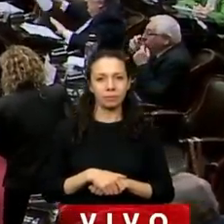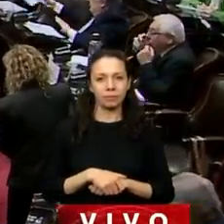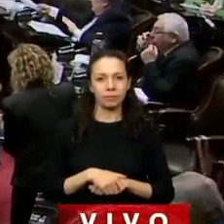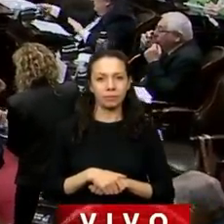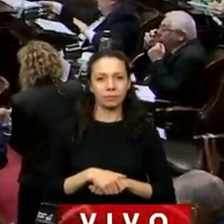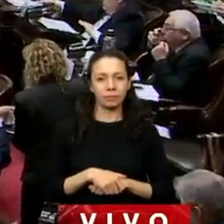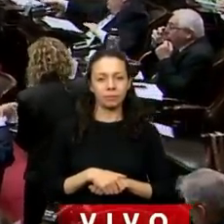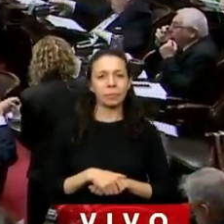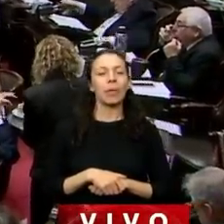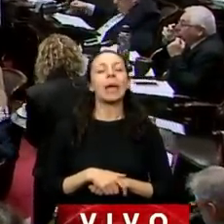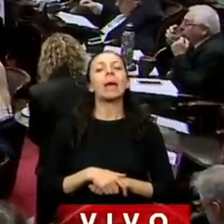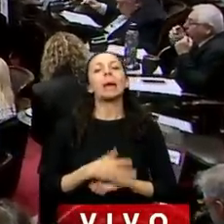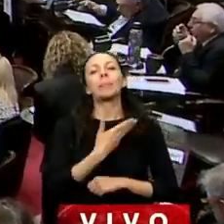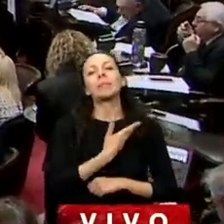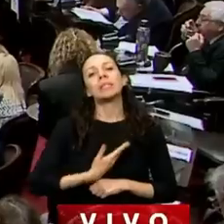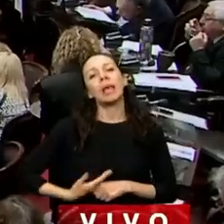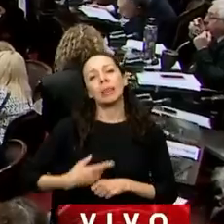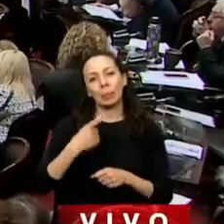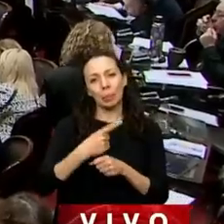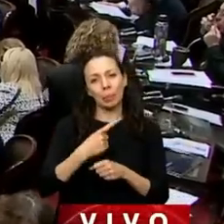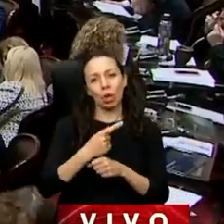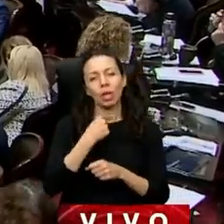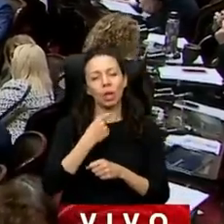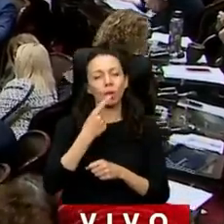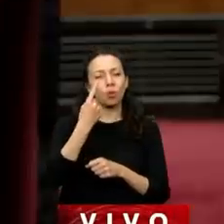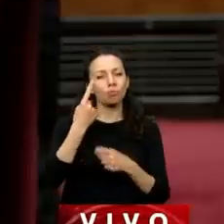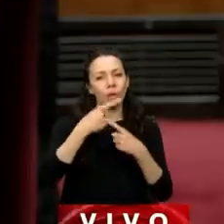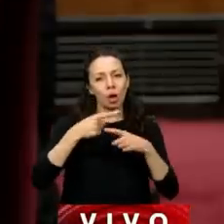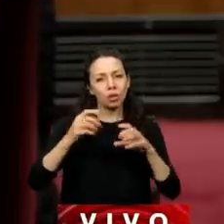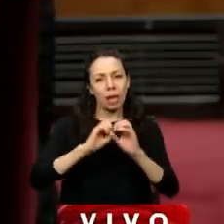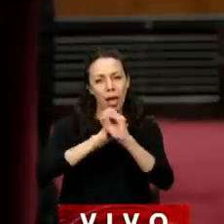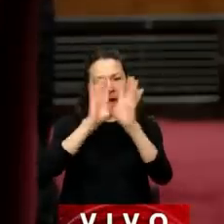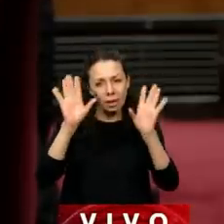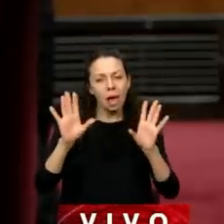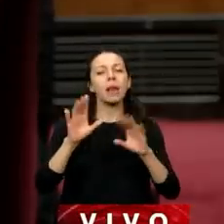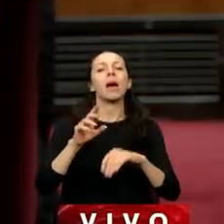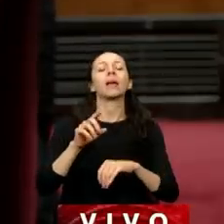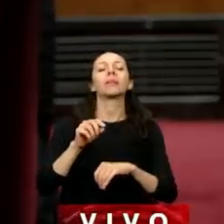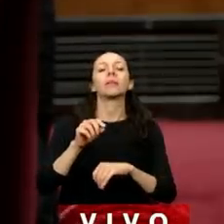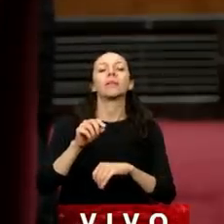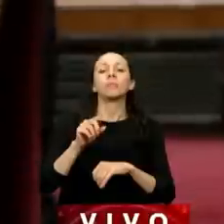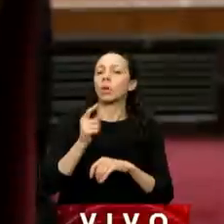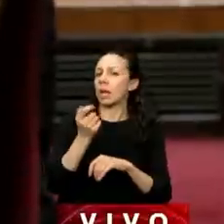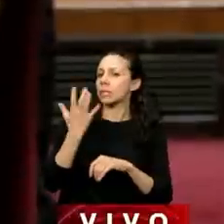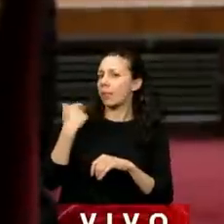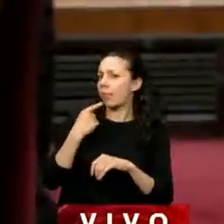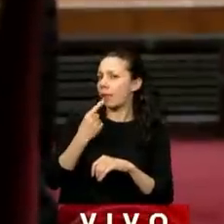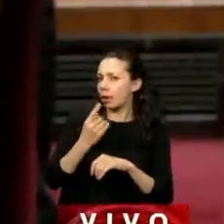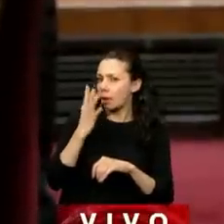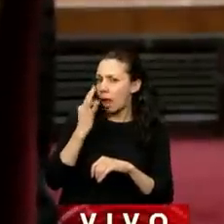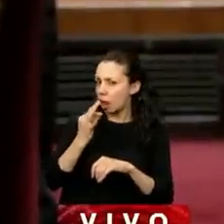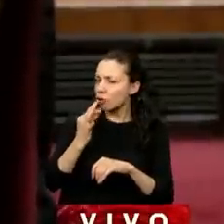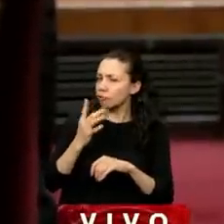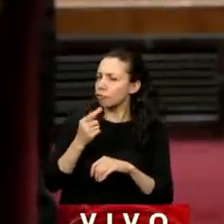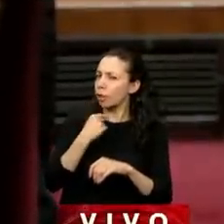Presidenta, primero permítanme hacer una aclaración, desmentir algo que fue dicho recientemente. La Escuela de